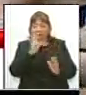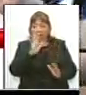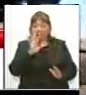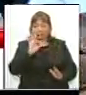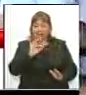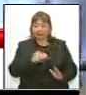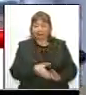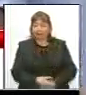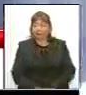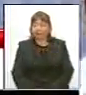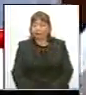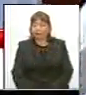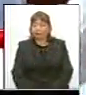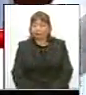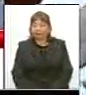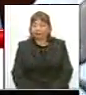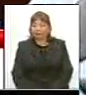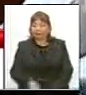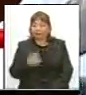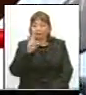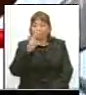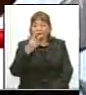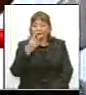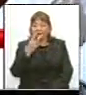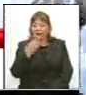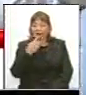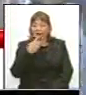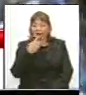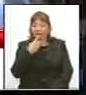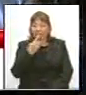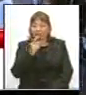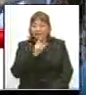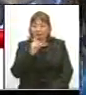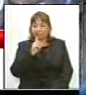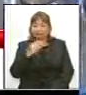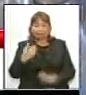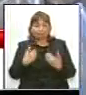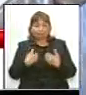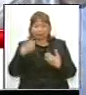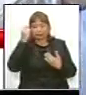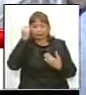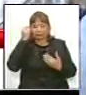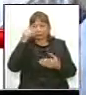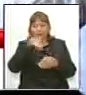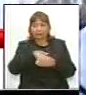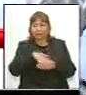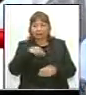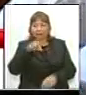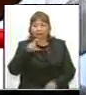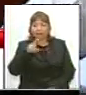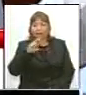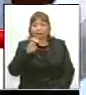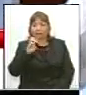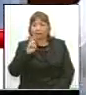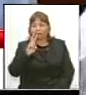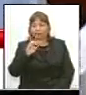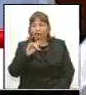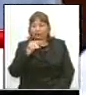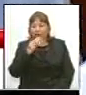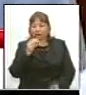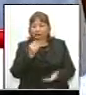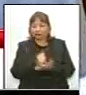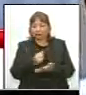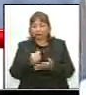59. En segundo lugar, señor presidente, no tiene sentido votar ninguna cuestión previa si se va a aplicar o